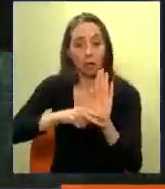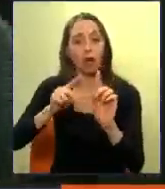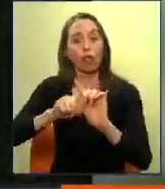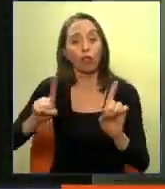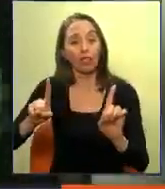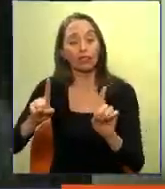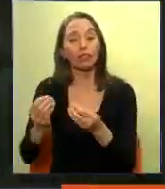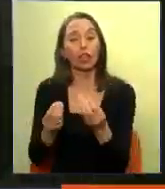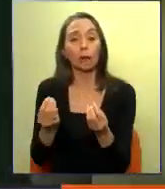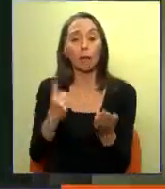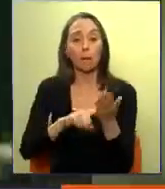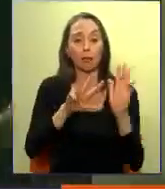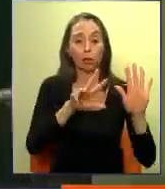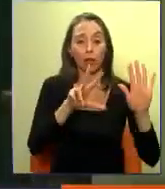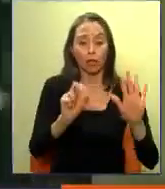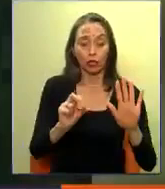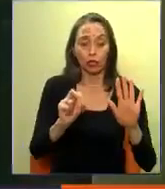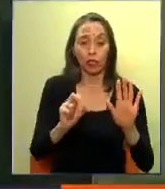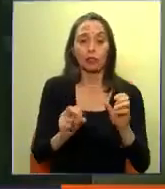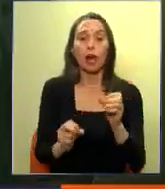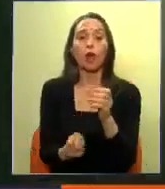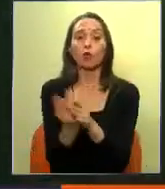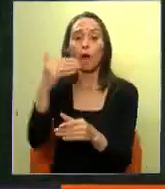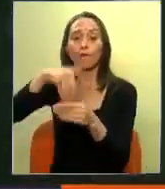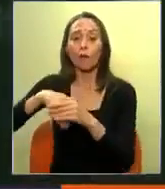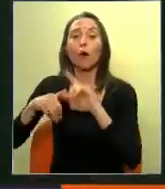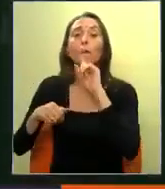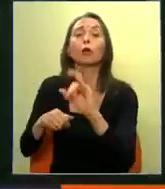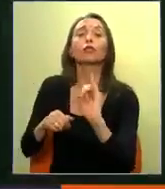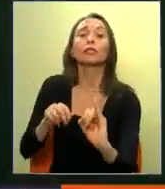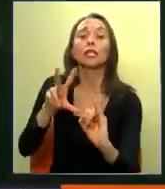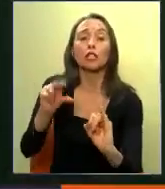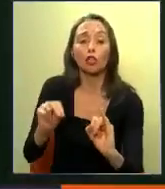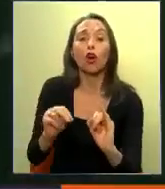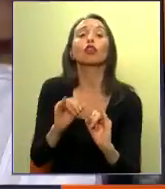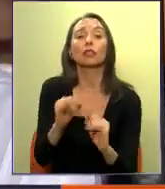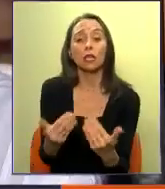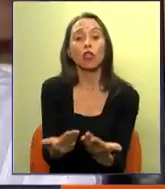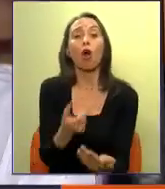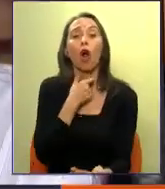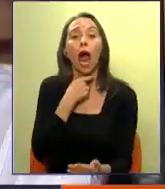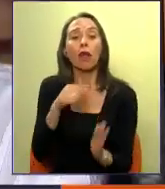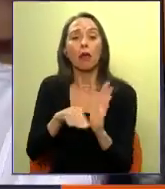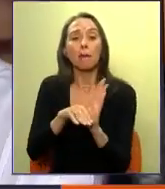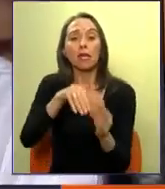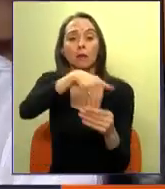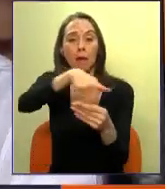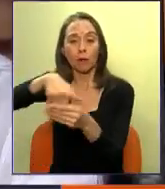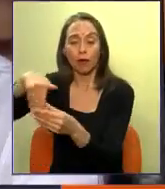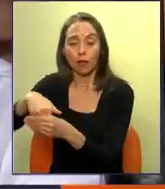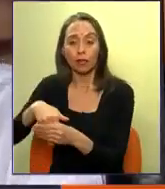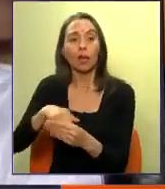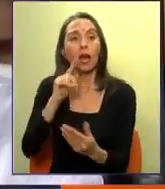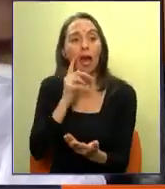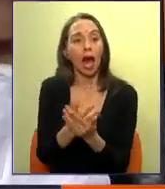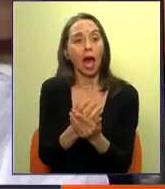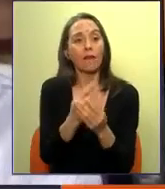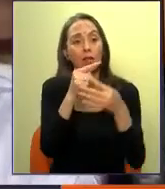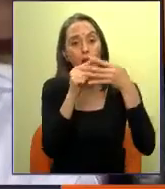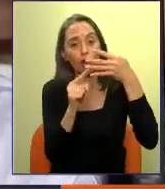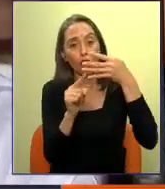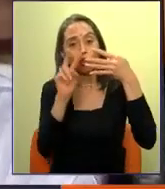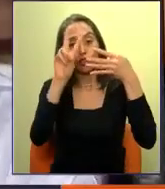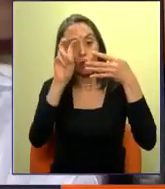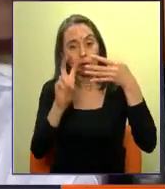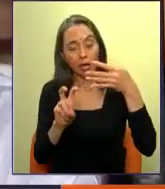de lo ocurrido en el 80, el nuevo referéndum sí contaría con garantías mínimas. Porque habían una serie de materias que en